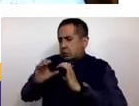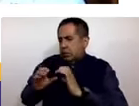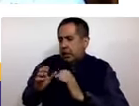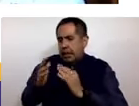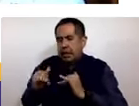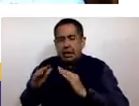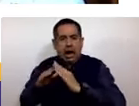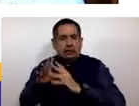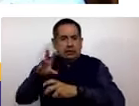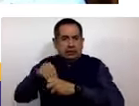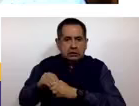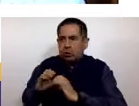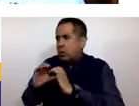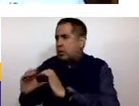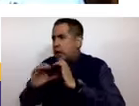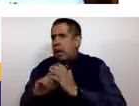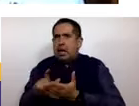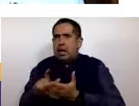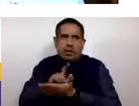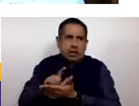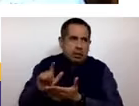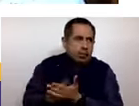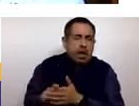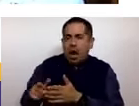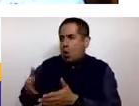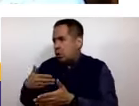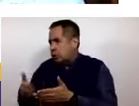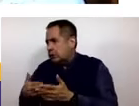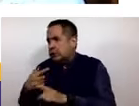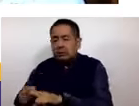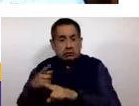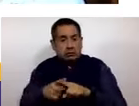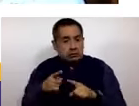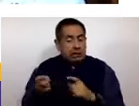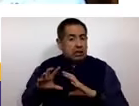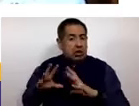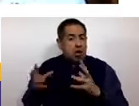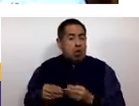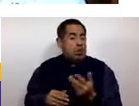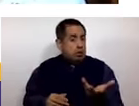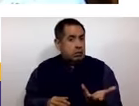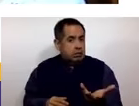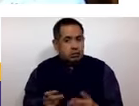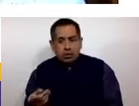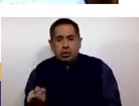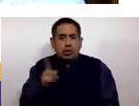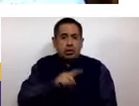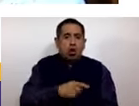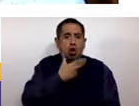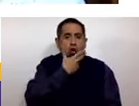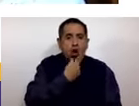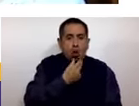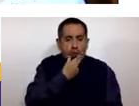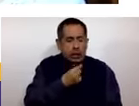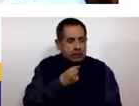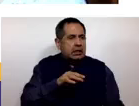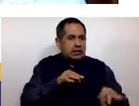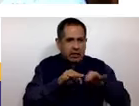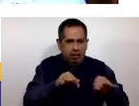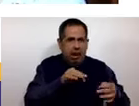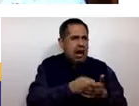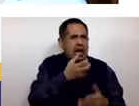trabajo de cuidado, limpieza, cocina, todo eso. Y en los varones, el remunerado es el